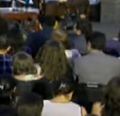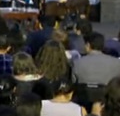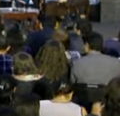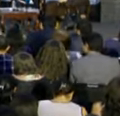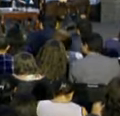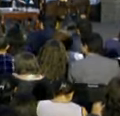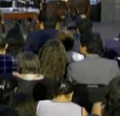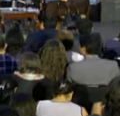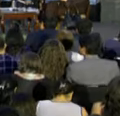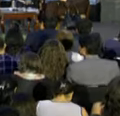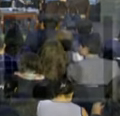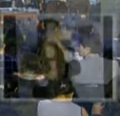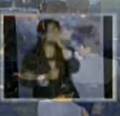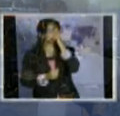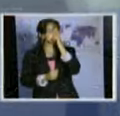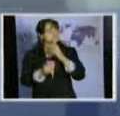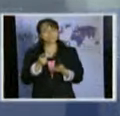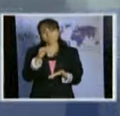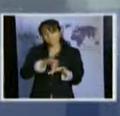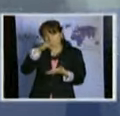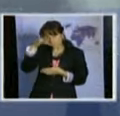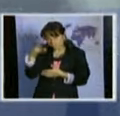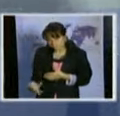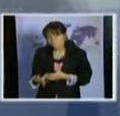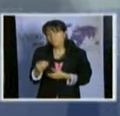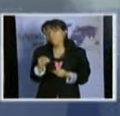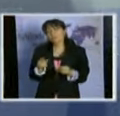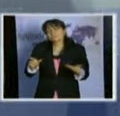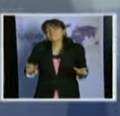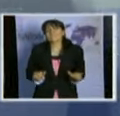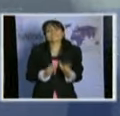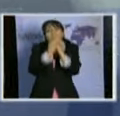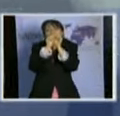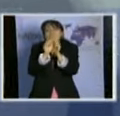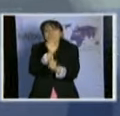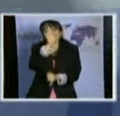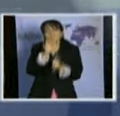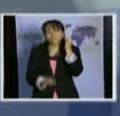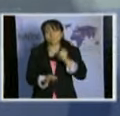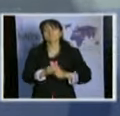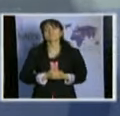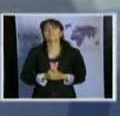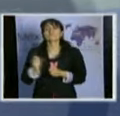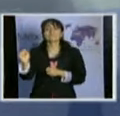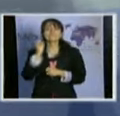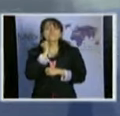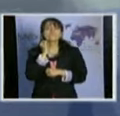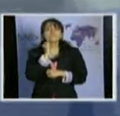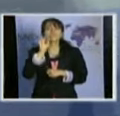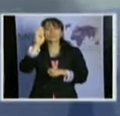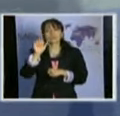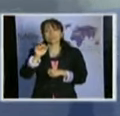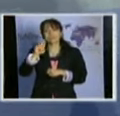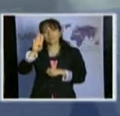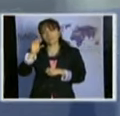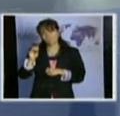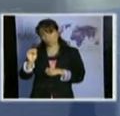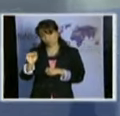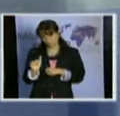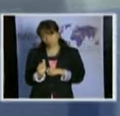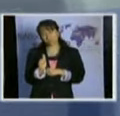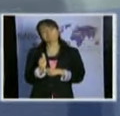Pues muchísimas gracias. Haciendo una última síntesis, el senador Barbosa no se equivocó, tenía visión, me